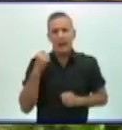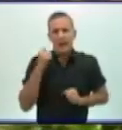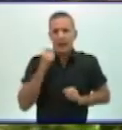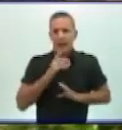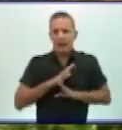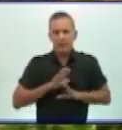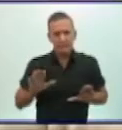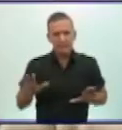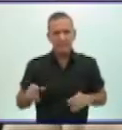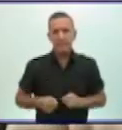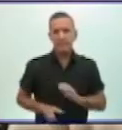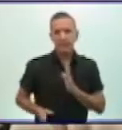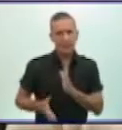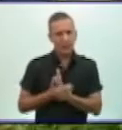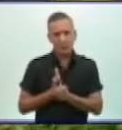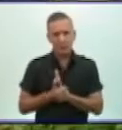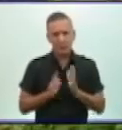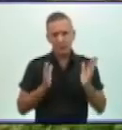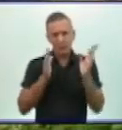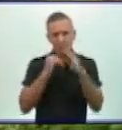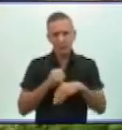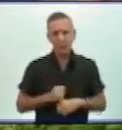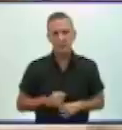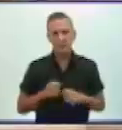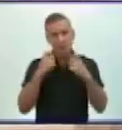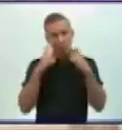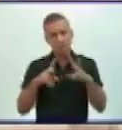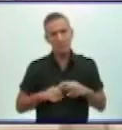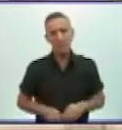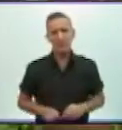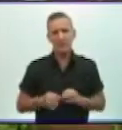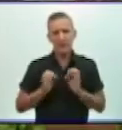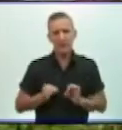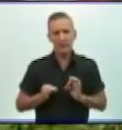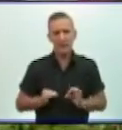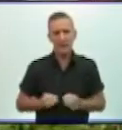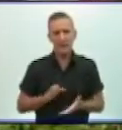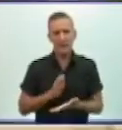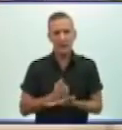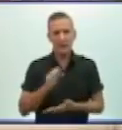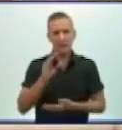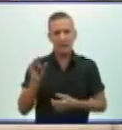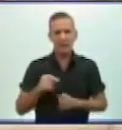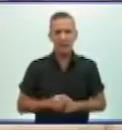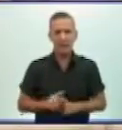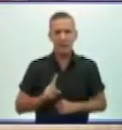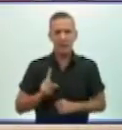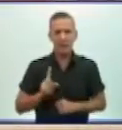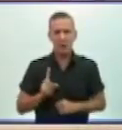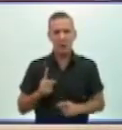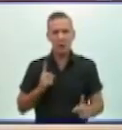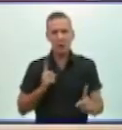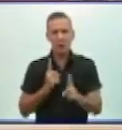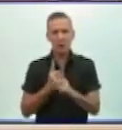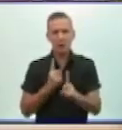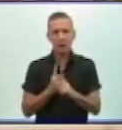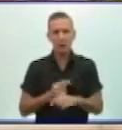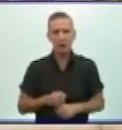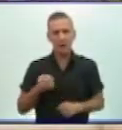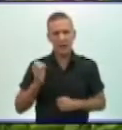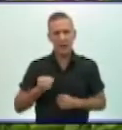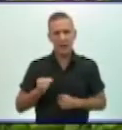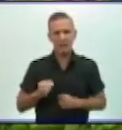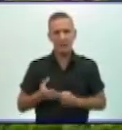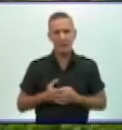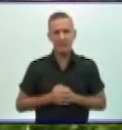qué coincidencia. Vivimos en el mismo barrio, estamos en la misma escuela y de pronto nunca nos encontrábamos. Es verdad, yo te estaba como que